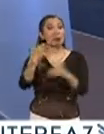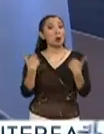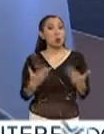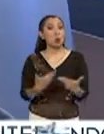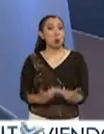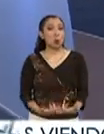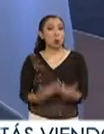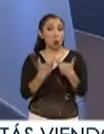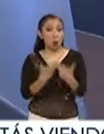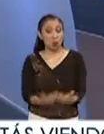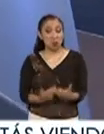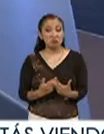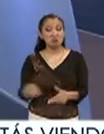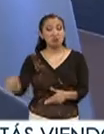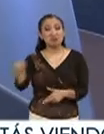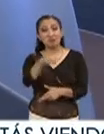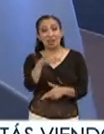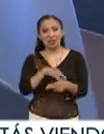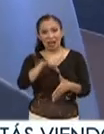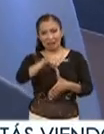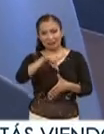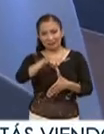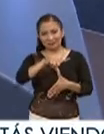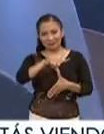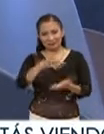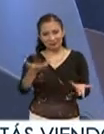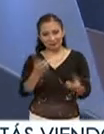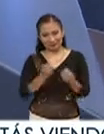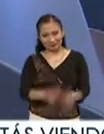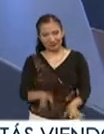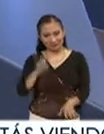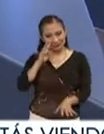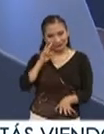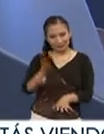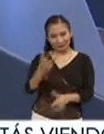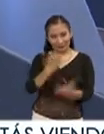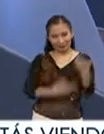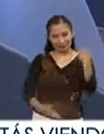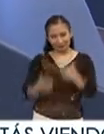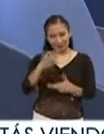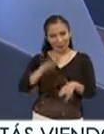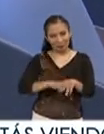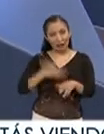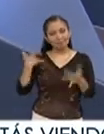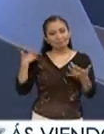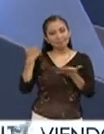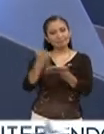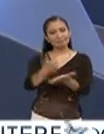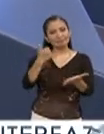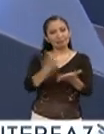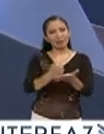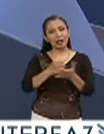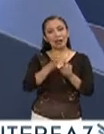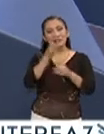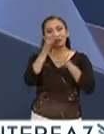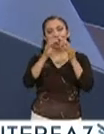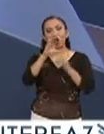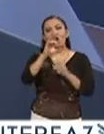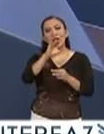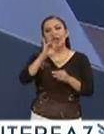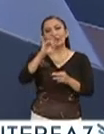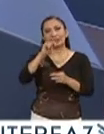muy rica, muy vasta dentro de Latinoamérica. Así que no se lo pierdan. Regresando, tenemos la colaboración de la agencia informativa